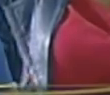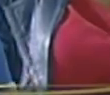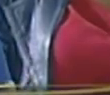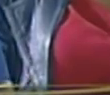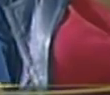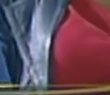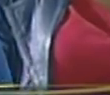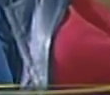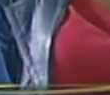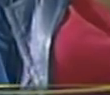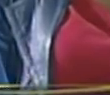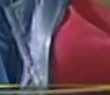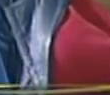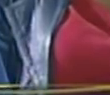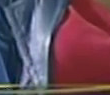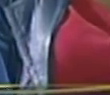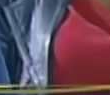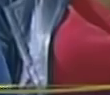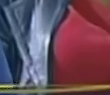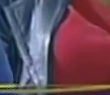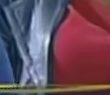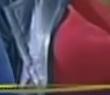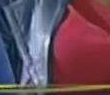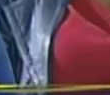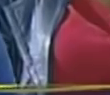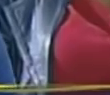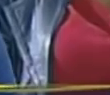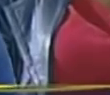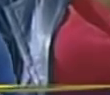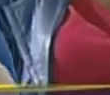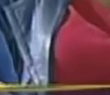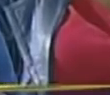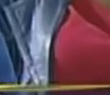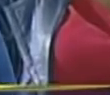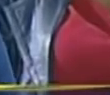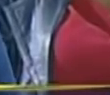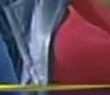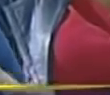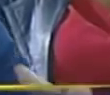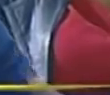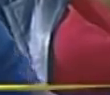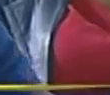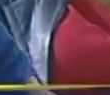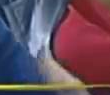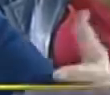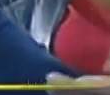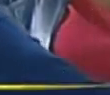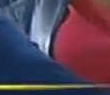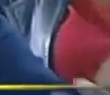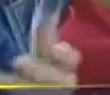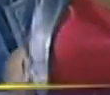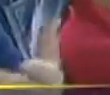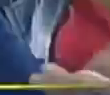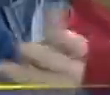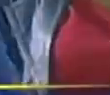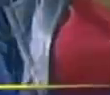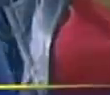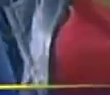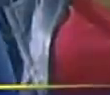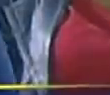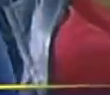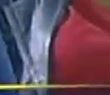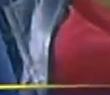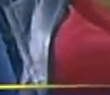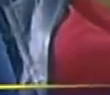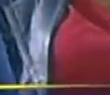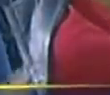de monte e inservibles. Los carros y los autobuses están montados sobre pedazos de